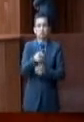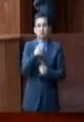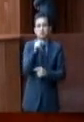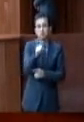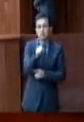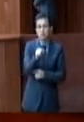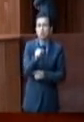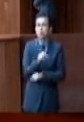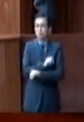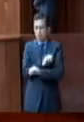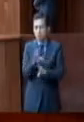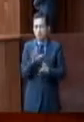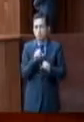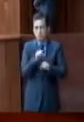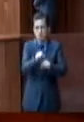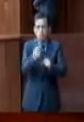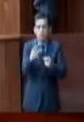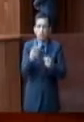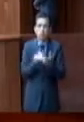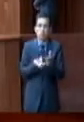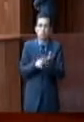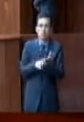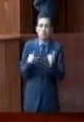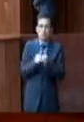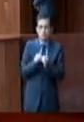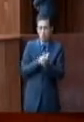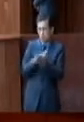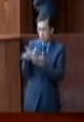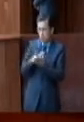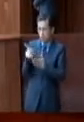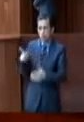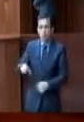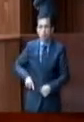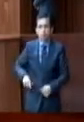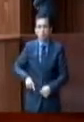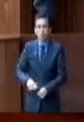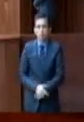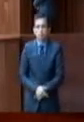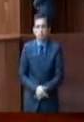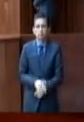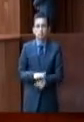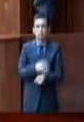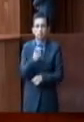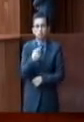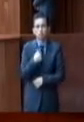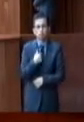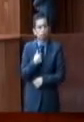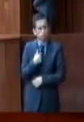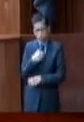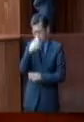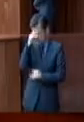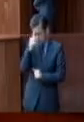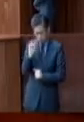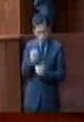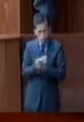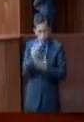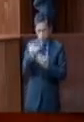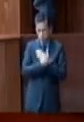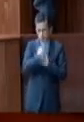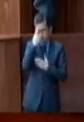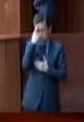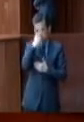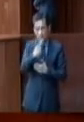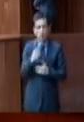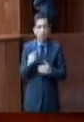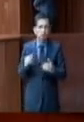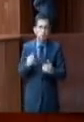sindicales pero además con elementos de propaganda gubernamental por ello yo comparto el sentido del proyecto en el que se establece que